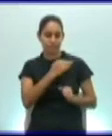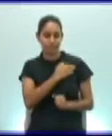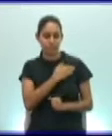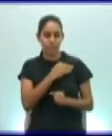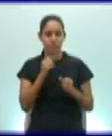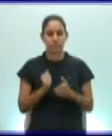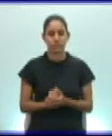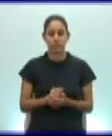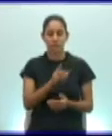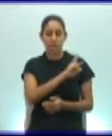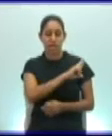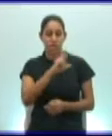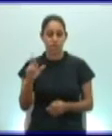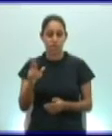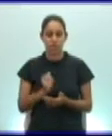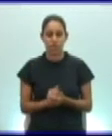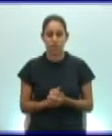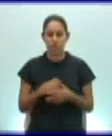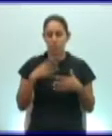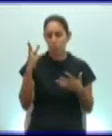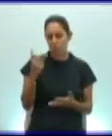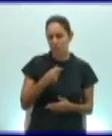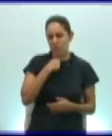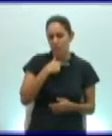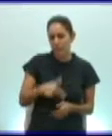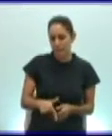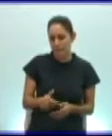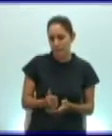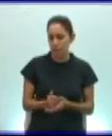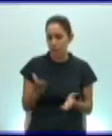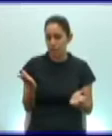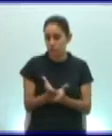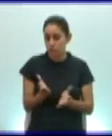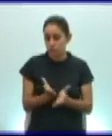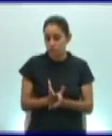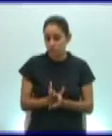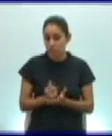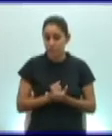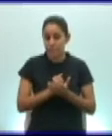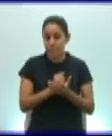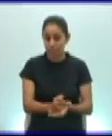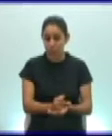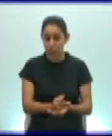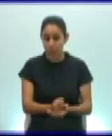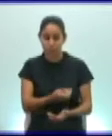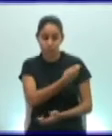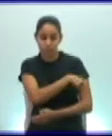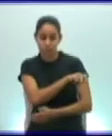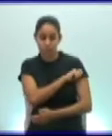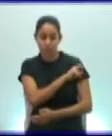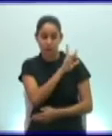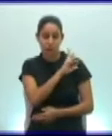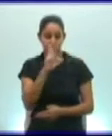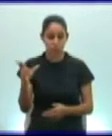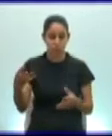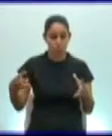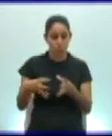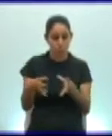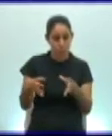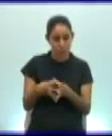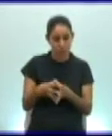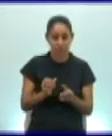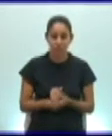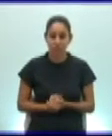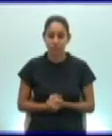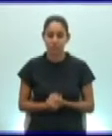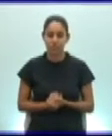revolucionaria. ¿Cuántos ejemplos hemos trabajado en esta etapa del apoyo de las masas a la revolución y la unidad que se produce alrededor de sus